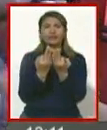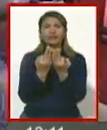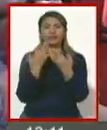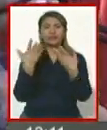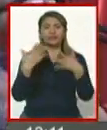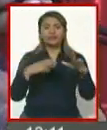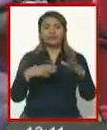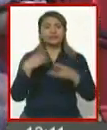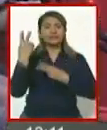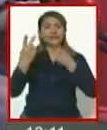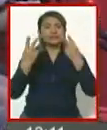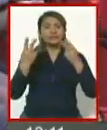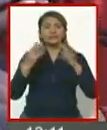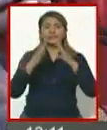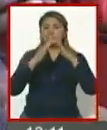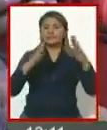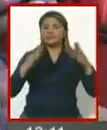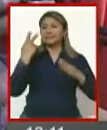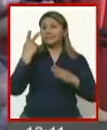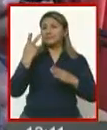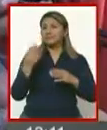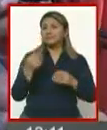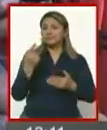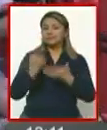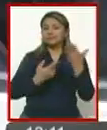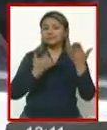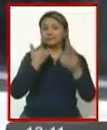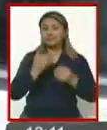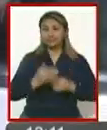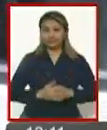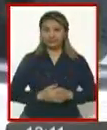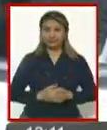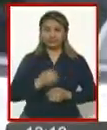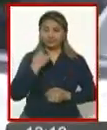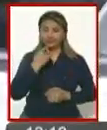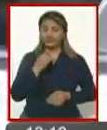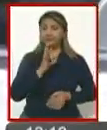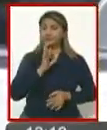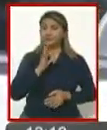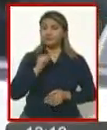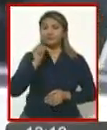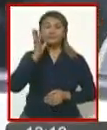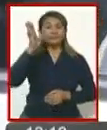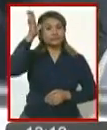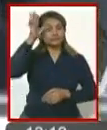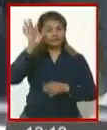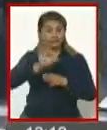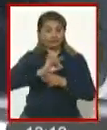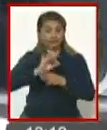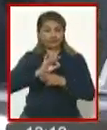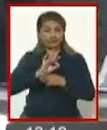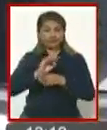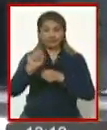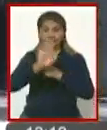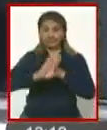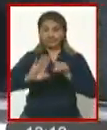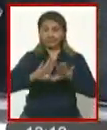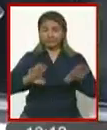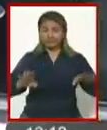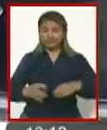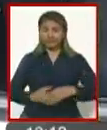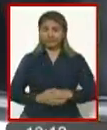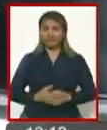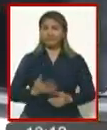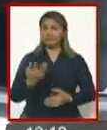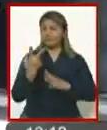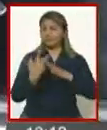Vamos a realizar una visita al domicilio para ver la dimensión de la piscina. Según la declaración de los padres ante los funcionarios de la Defensoría de la Niñez,